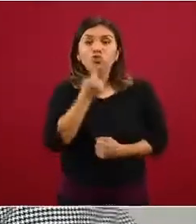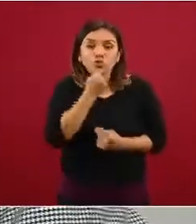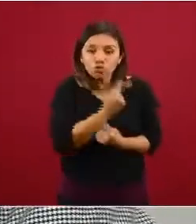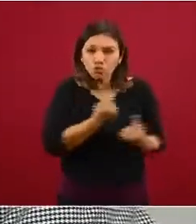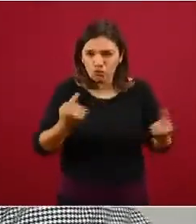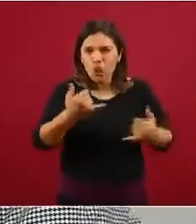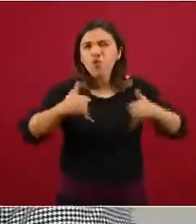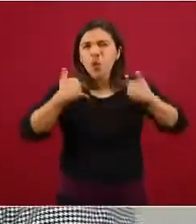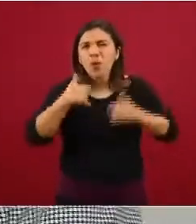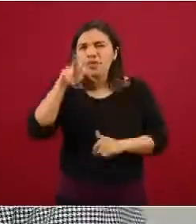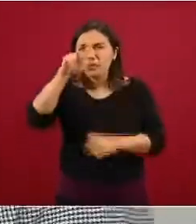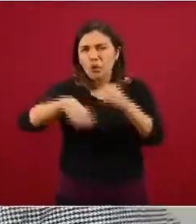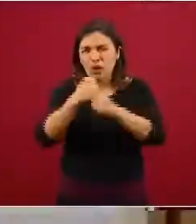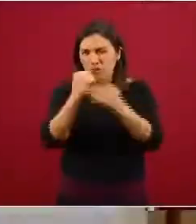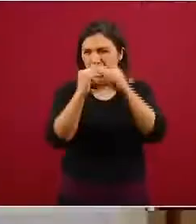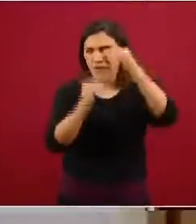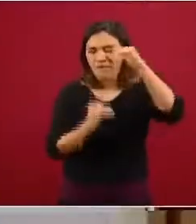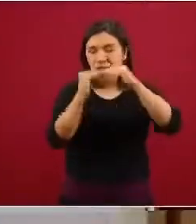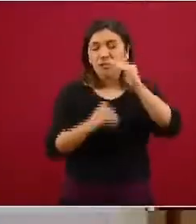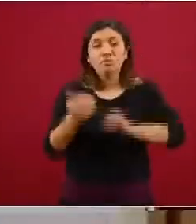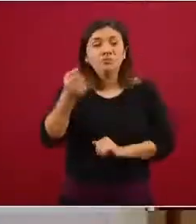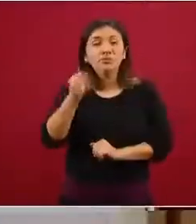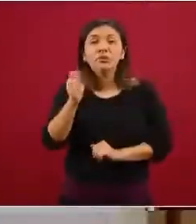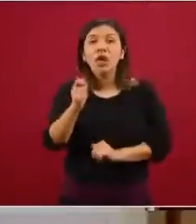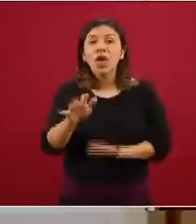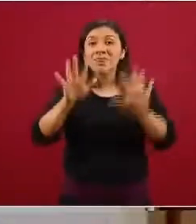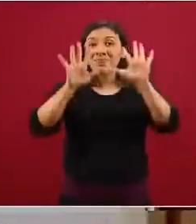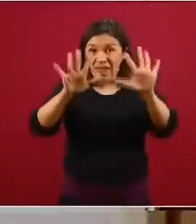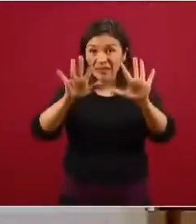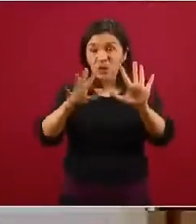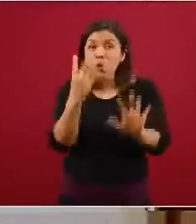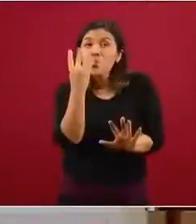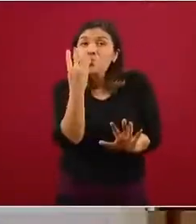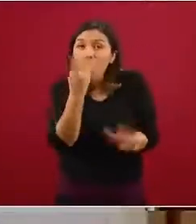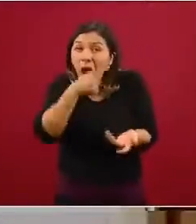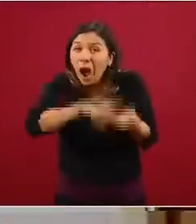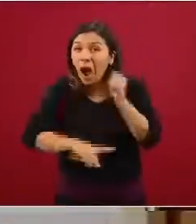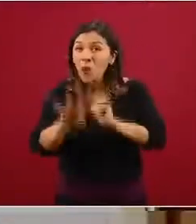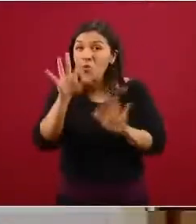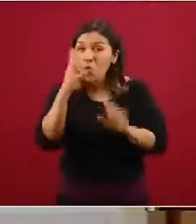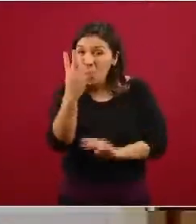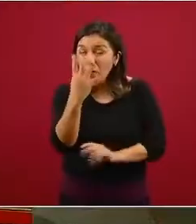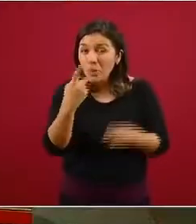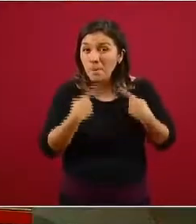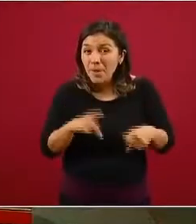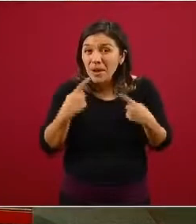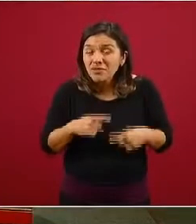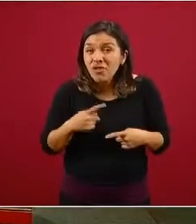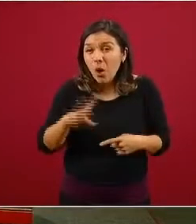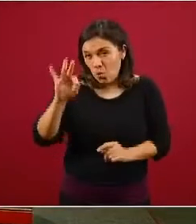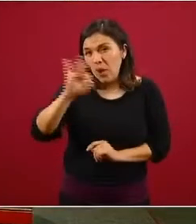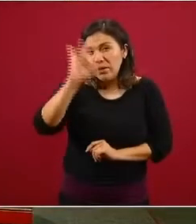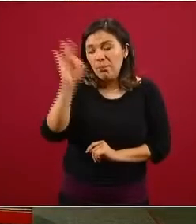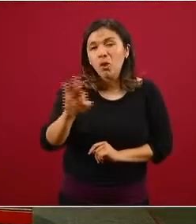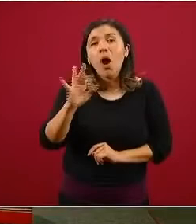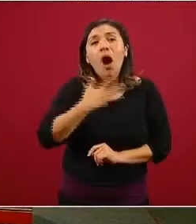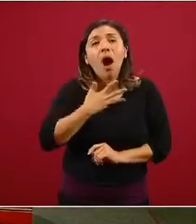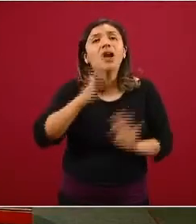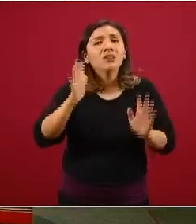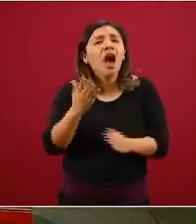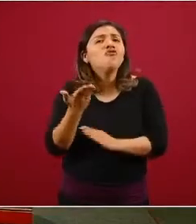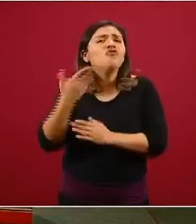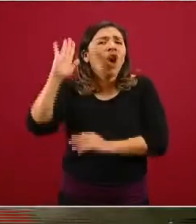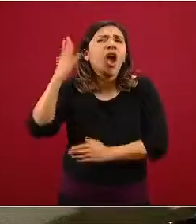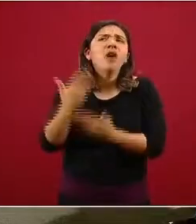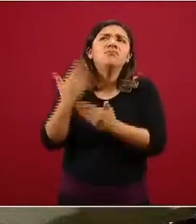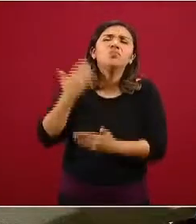de edad, en nuestro medio, 4 de 10, el 40% de los menores de 18 años han consumido alguna vez alcohol